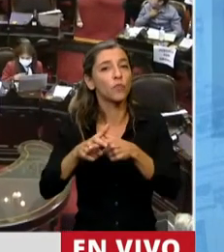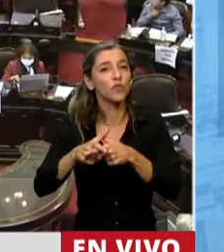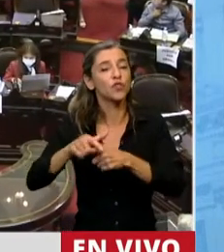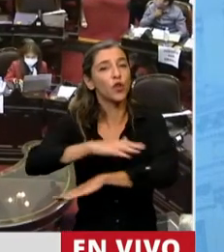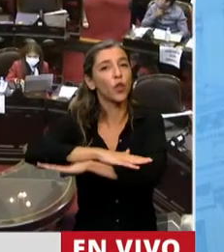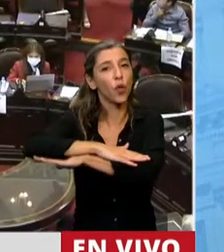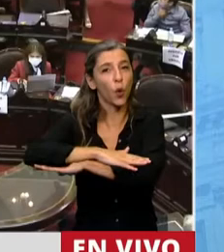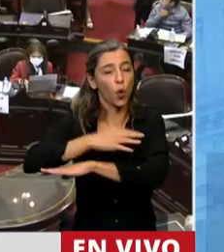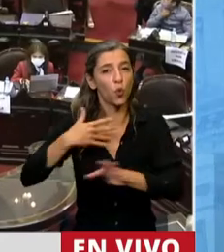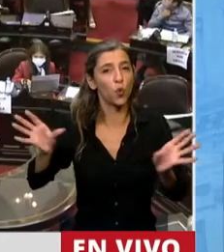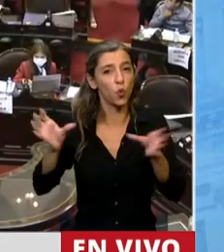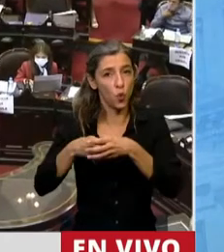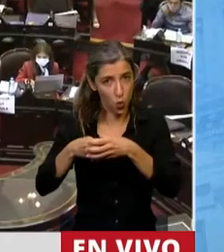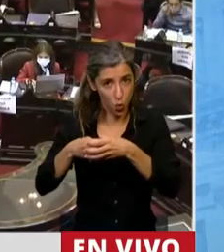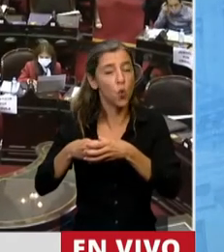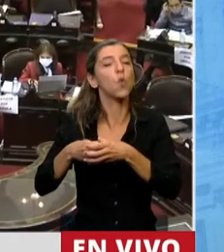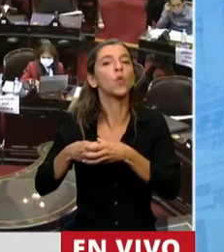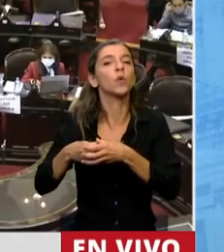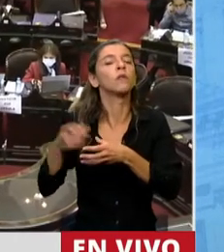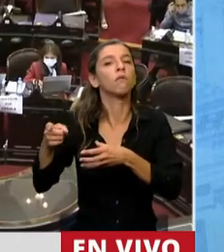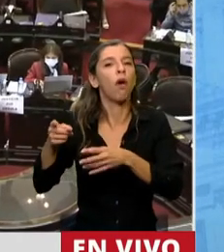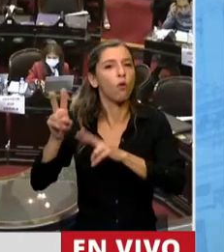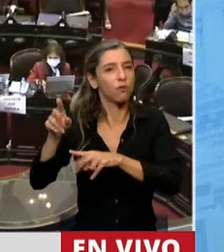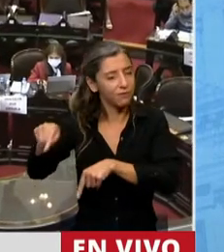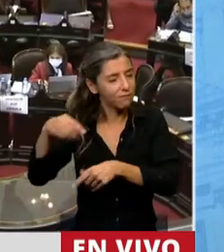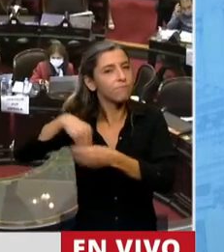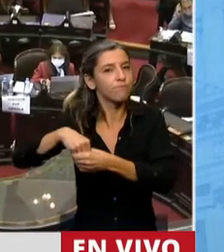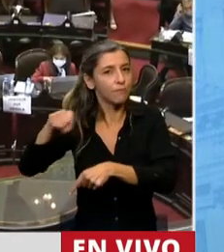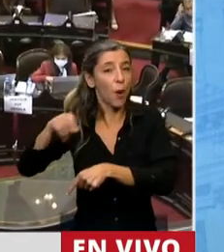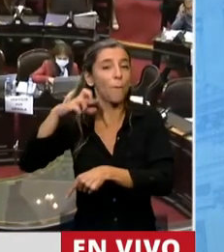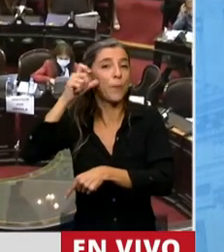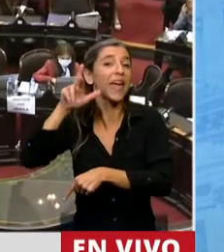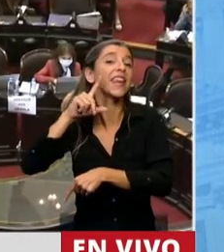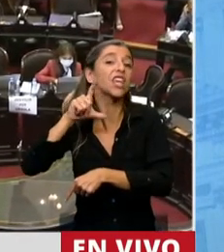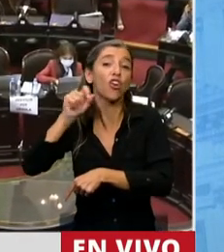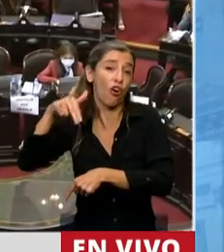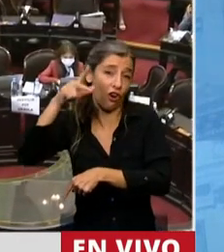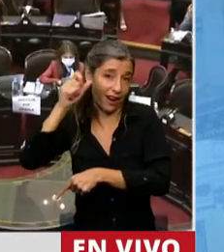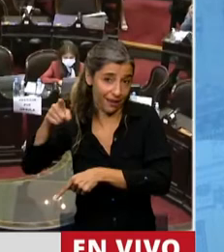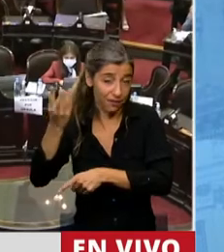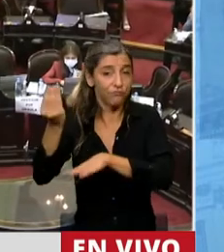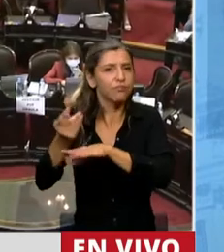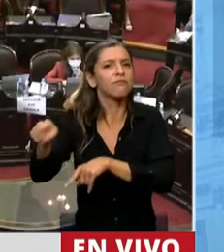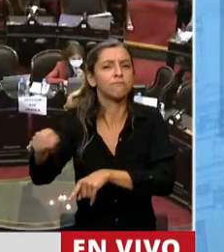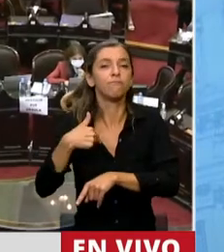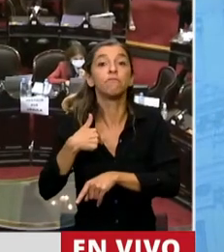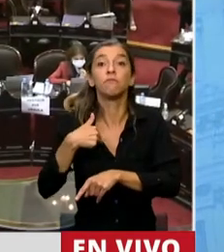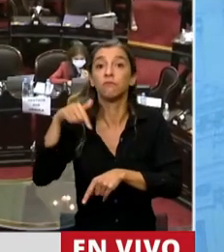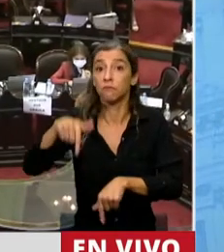Partido Justicialista de Tucumán, el doctor Enrique Pedicone, actual camarista, que está a